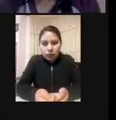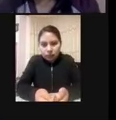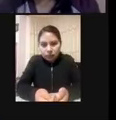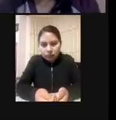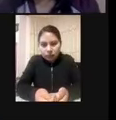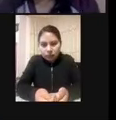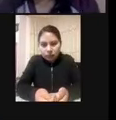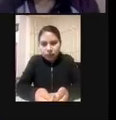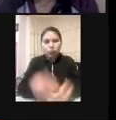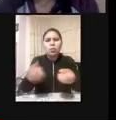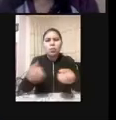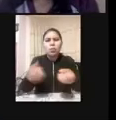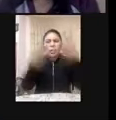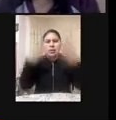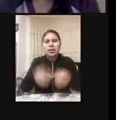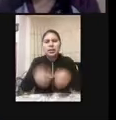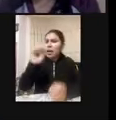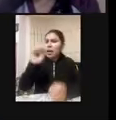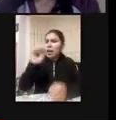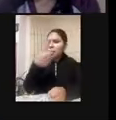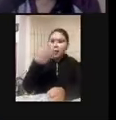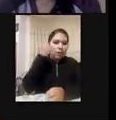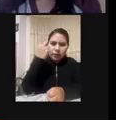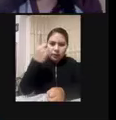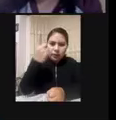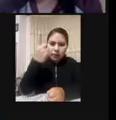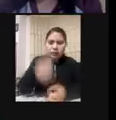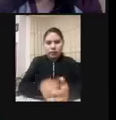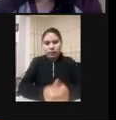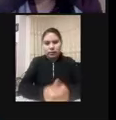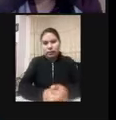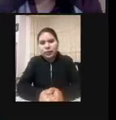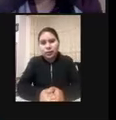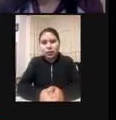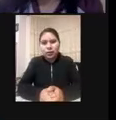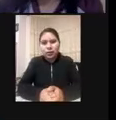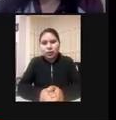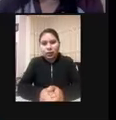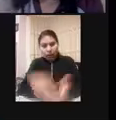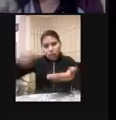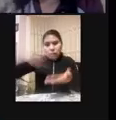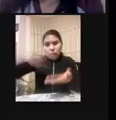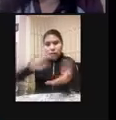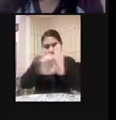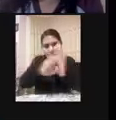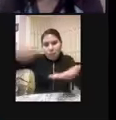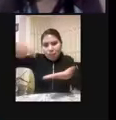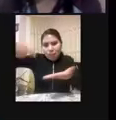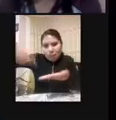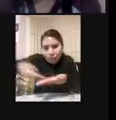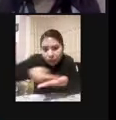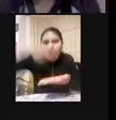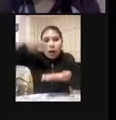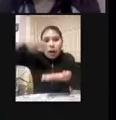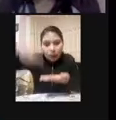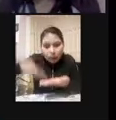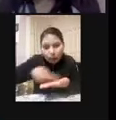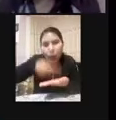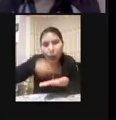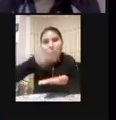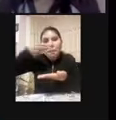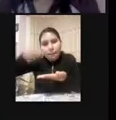es por eso que vamos a ayudar gestualmente. Agarramos la cuchara que sea para sopa y empezamos a llevar. Que ella nos vea que